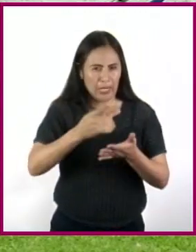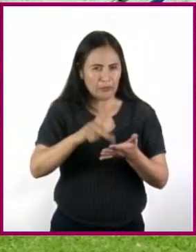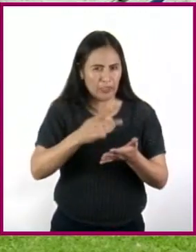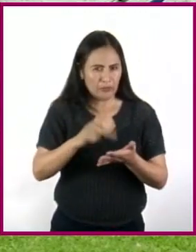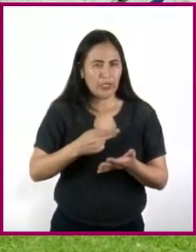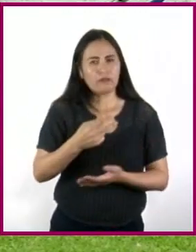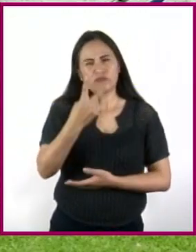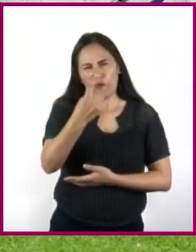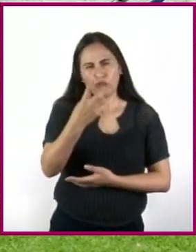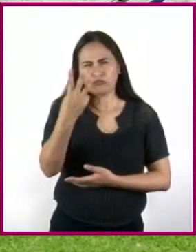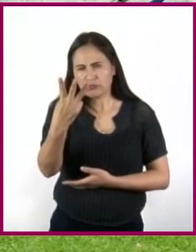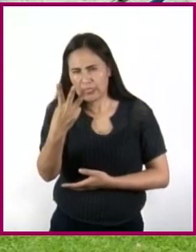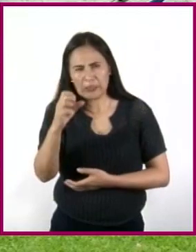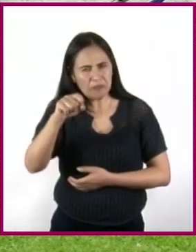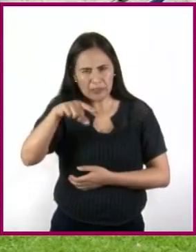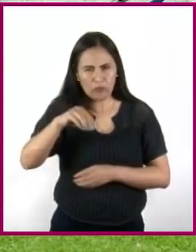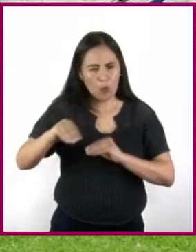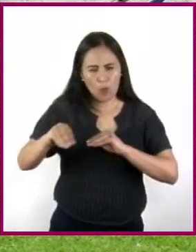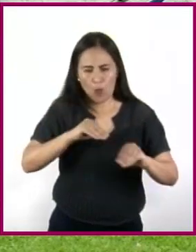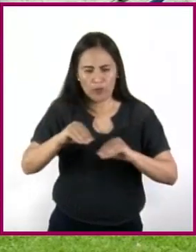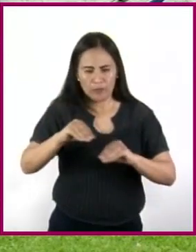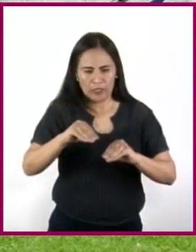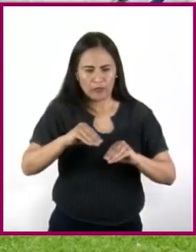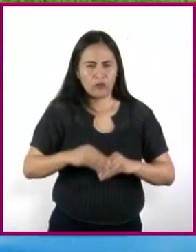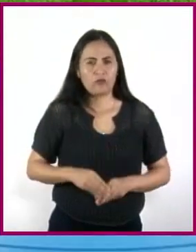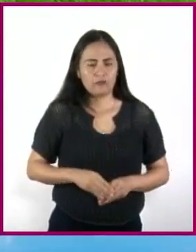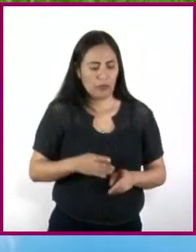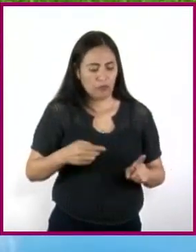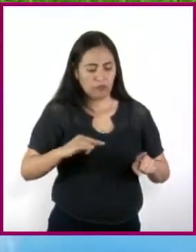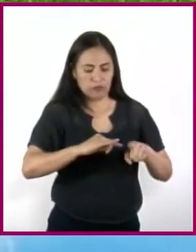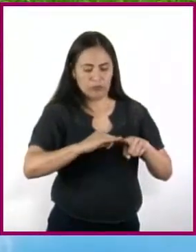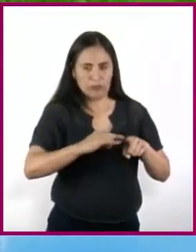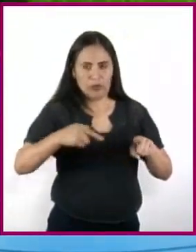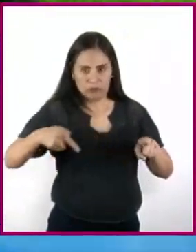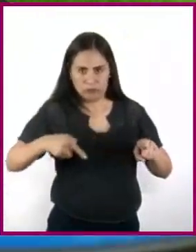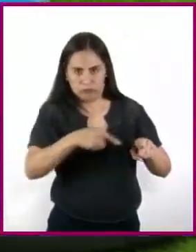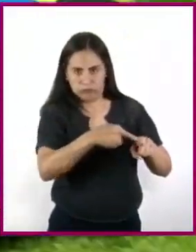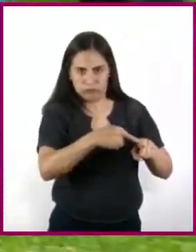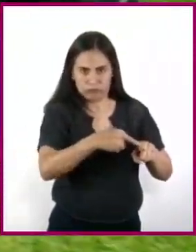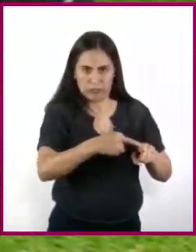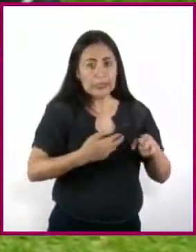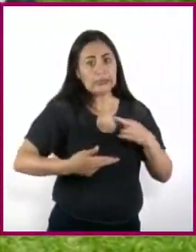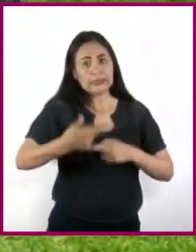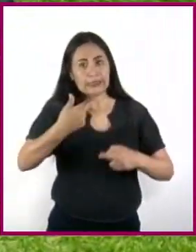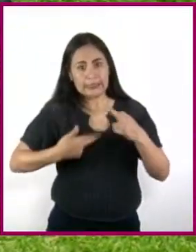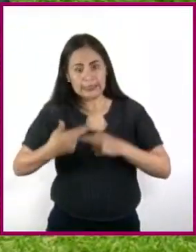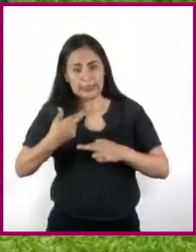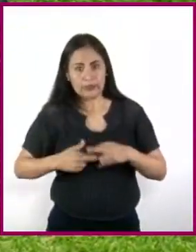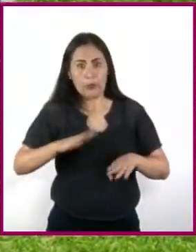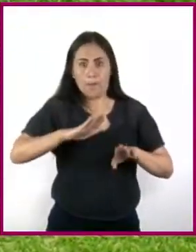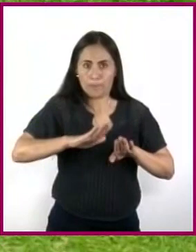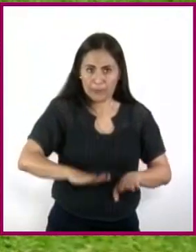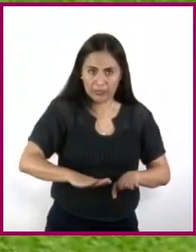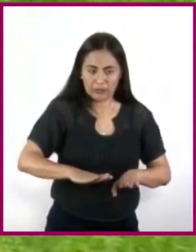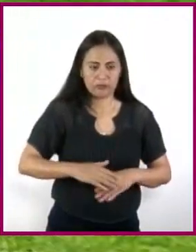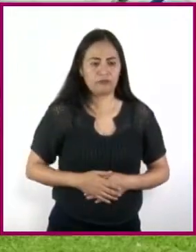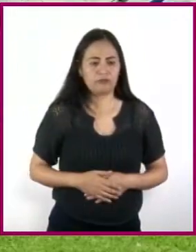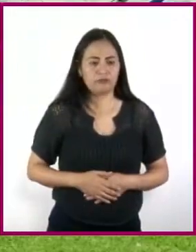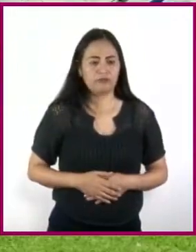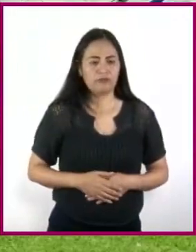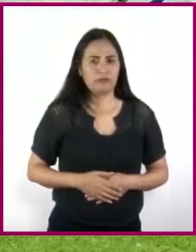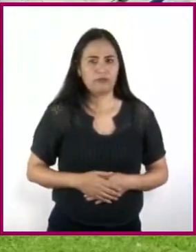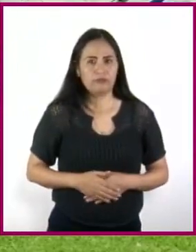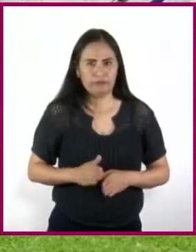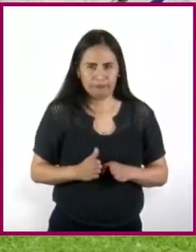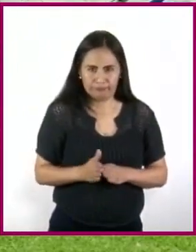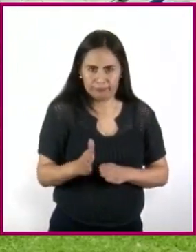repeticiones de este movimiento, que es la anticipación en diagonal hacia allá. Regreso a un paso largo, piso, anticipo en